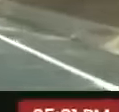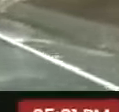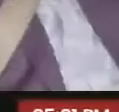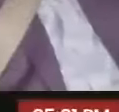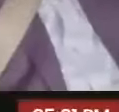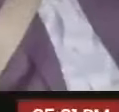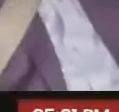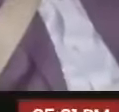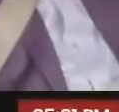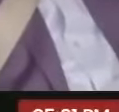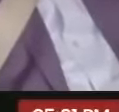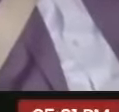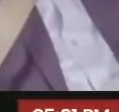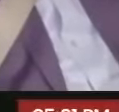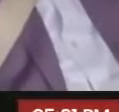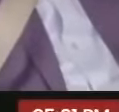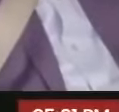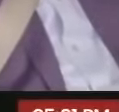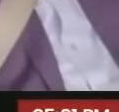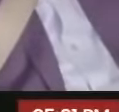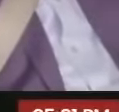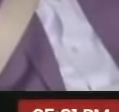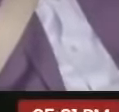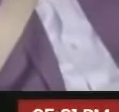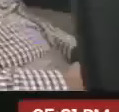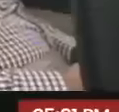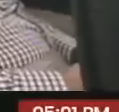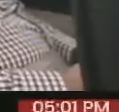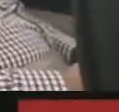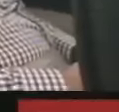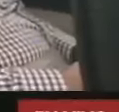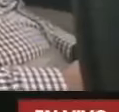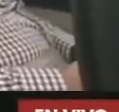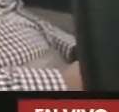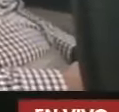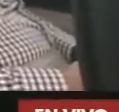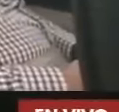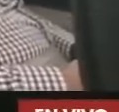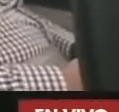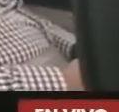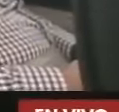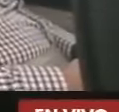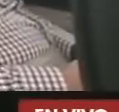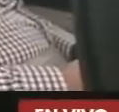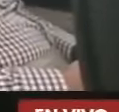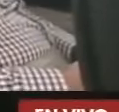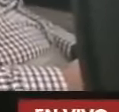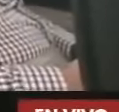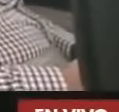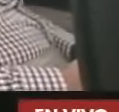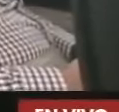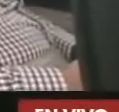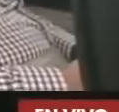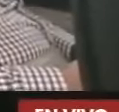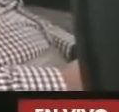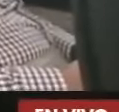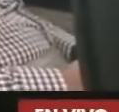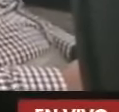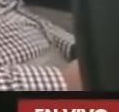Ahora con la gran misión de la mujer se va a reforzar mucho más. Y Guy Bernáez, que viene siendo secretario ejecutivo del Consejo Federal de Gobierno,